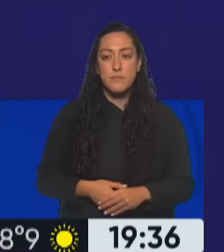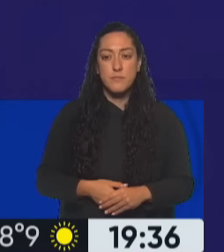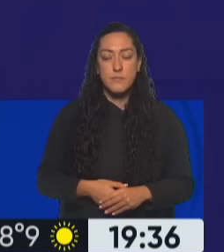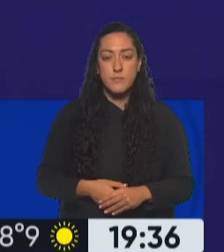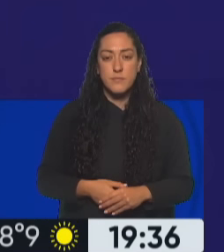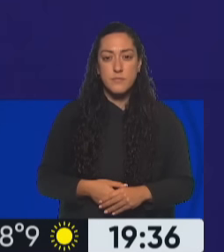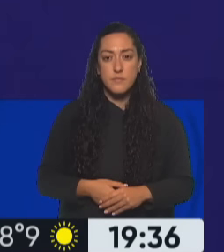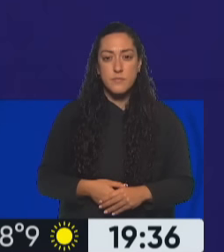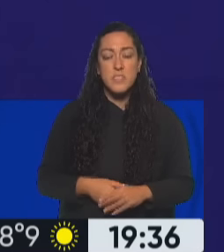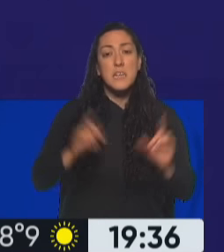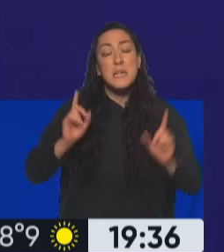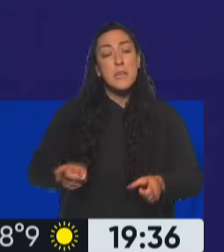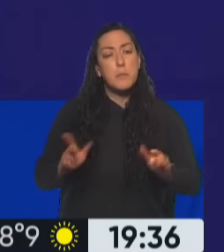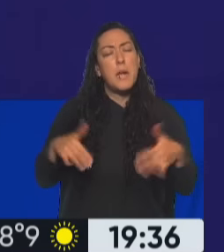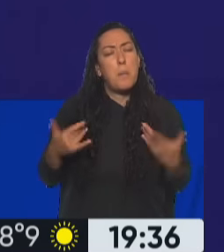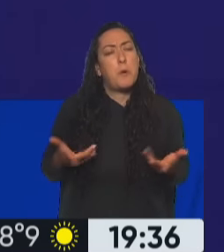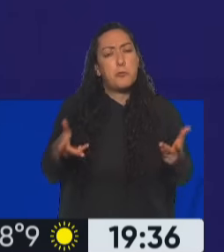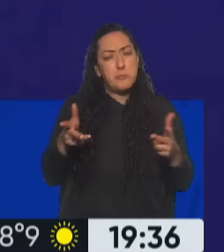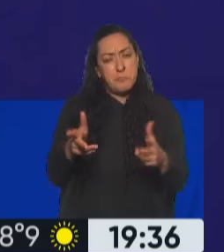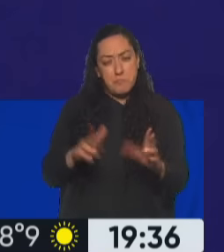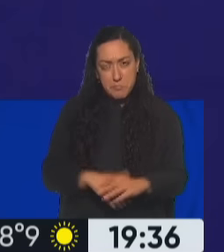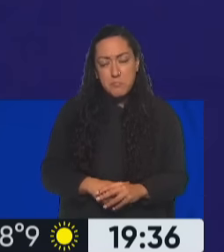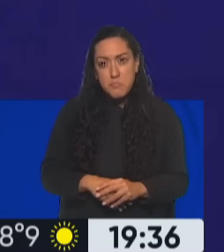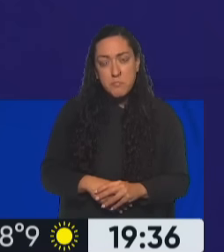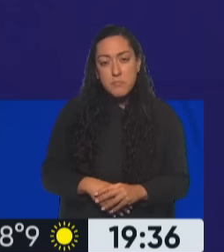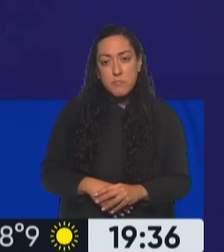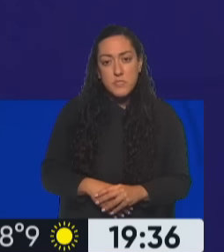dicho de paso, me parece bastante